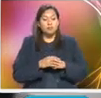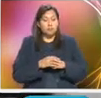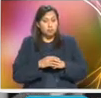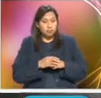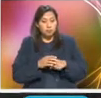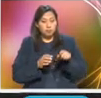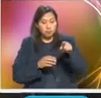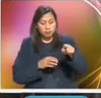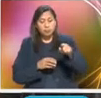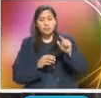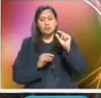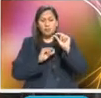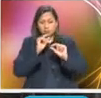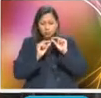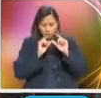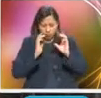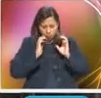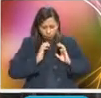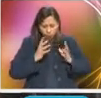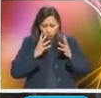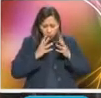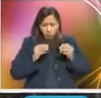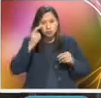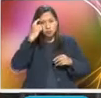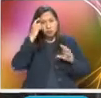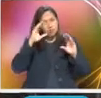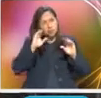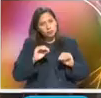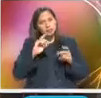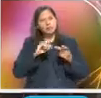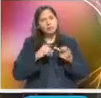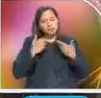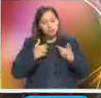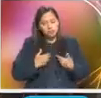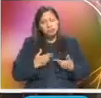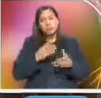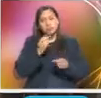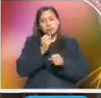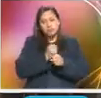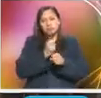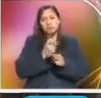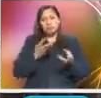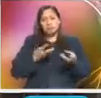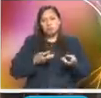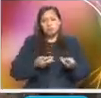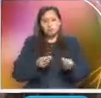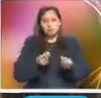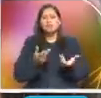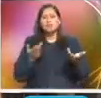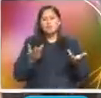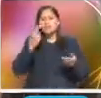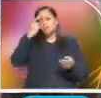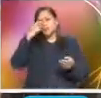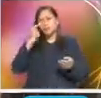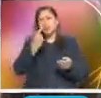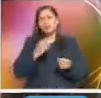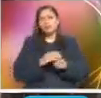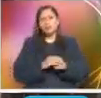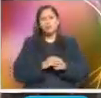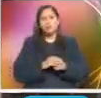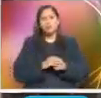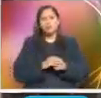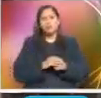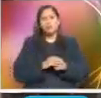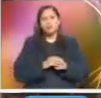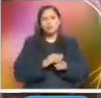si se va a ir consumiendo cognitivamente, si sus facultades físicas se van a ir perdiendo, ¿con qué objeto? Para poder